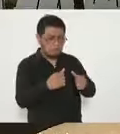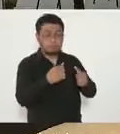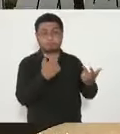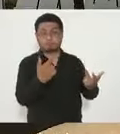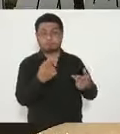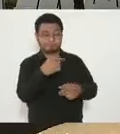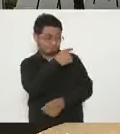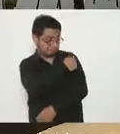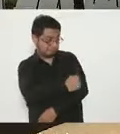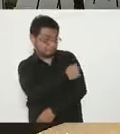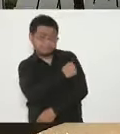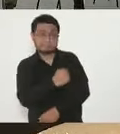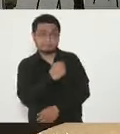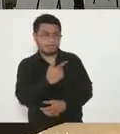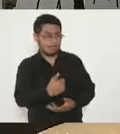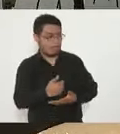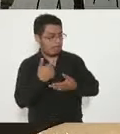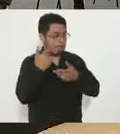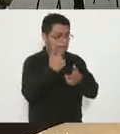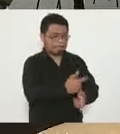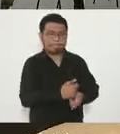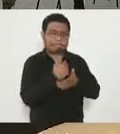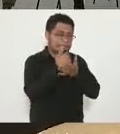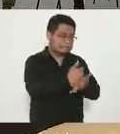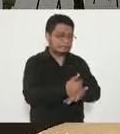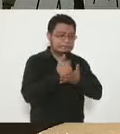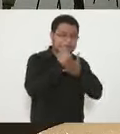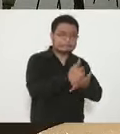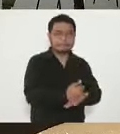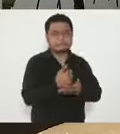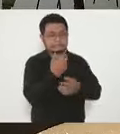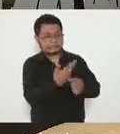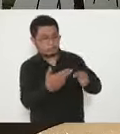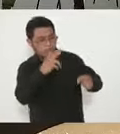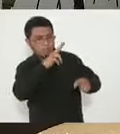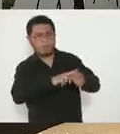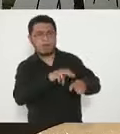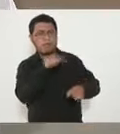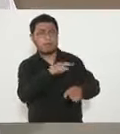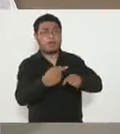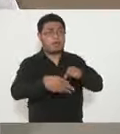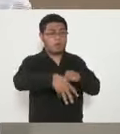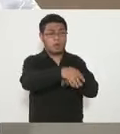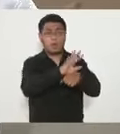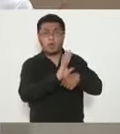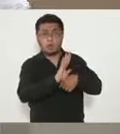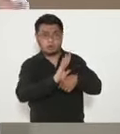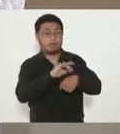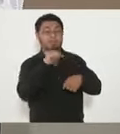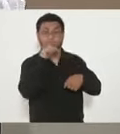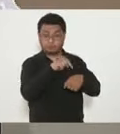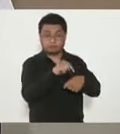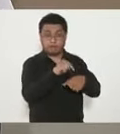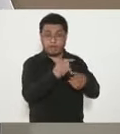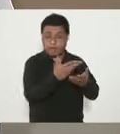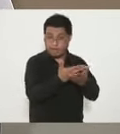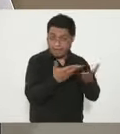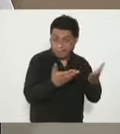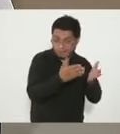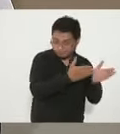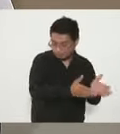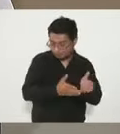están salvando vidas en hospitales COVID. Y ahora ya se inició